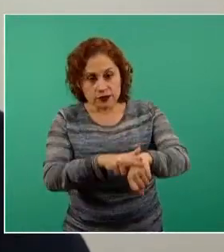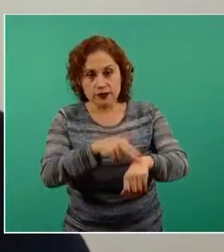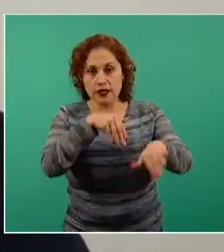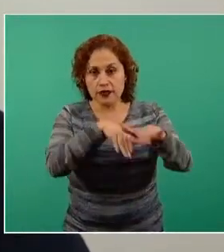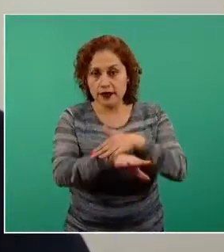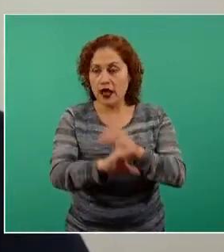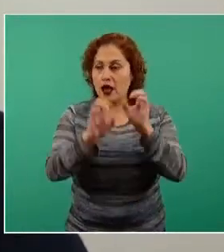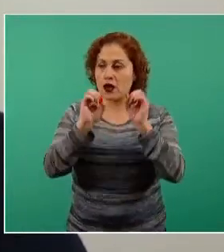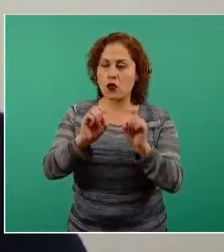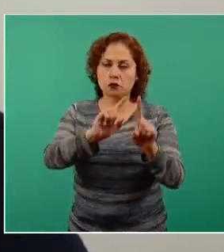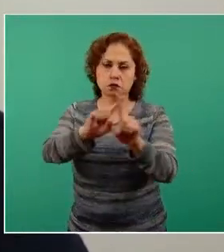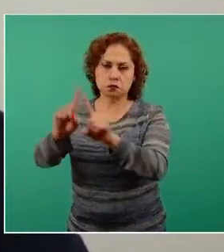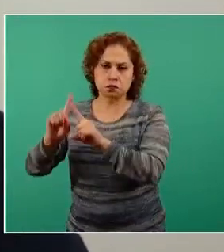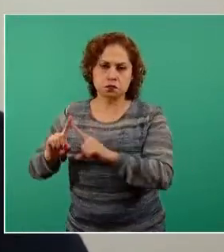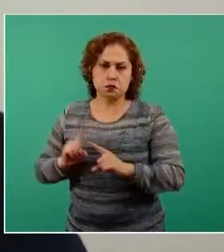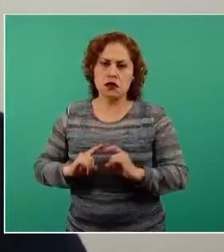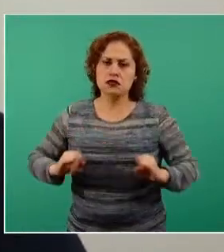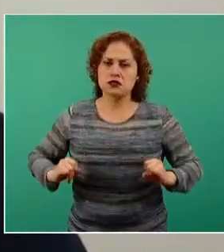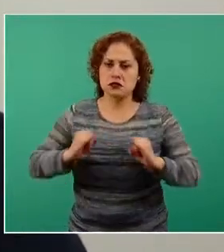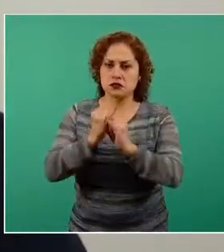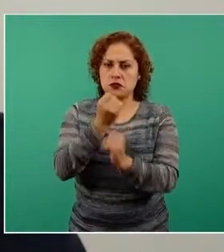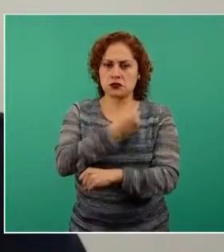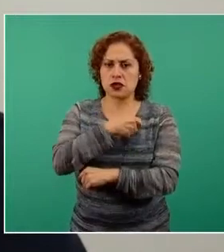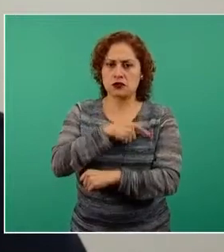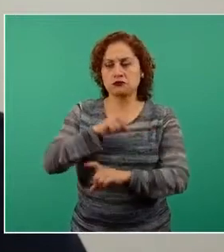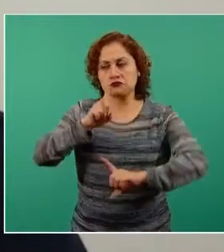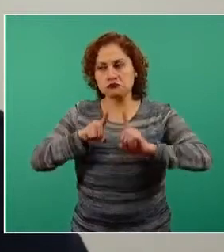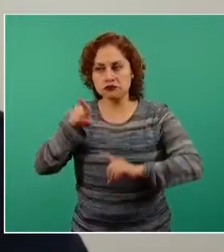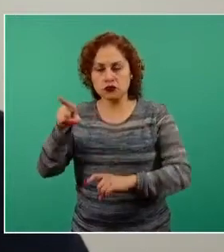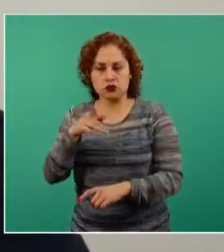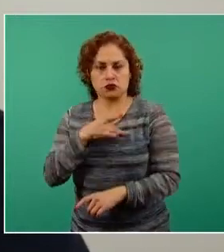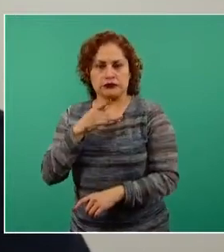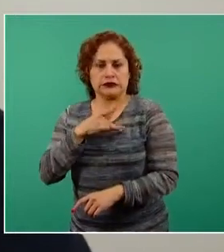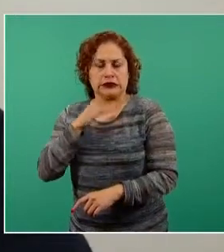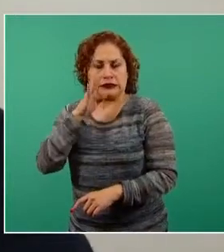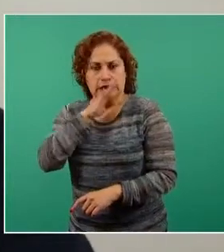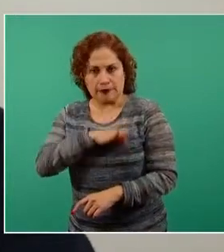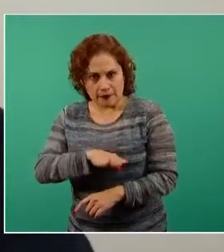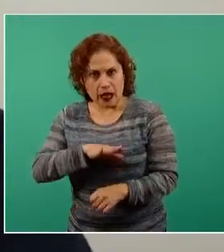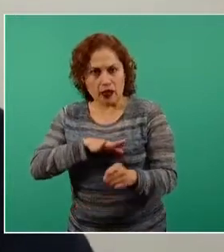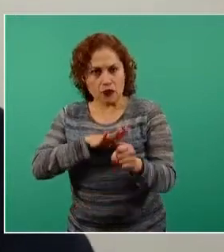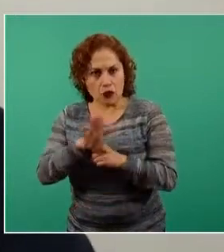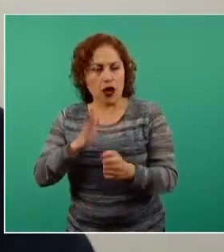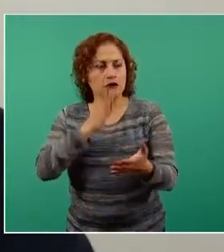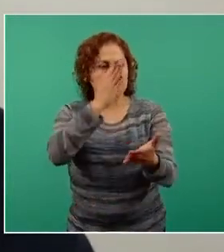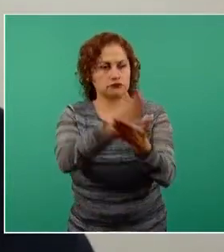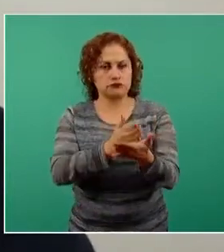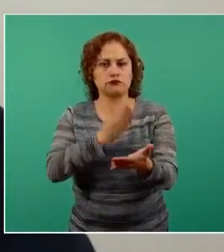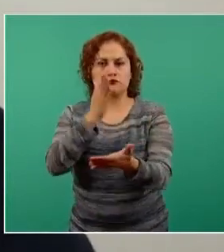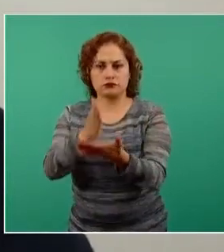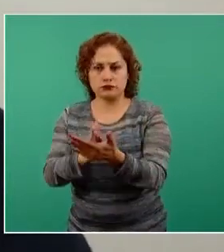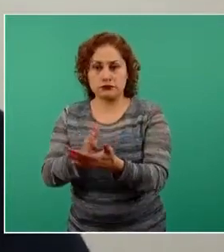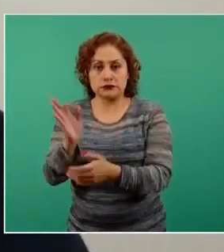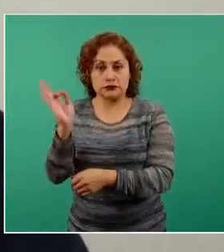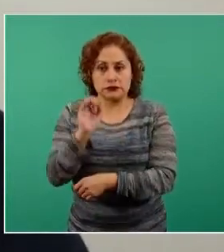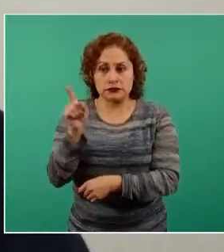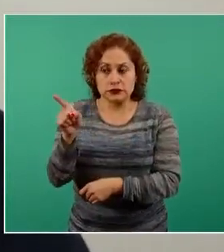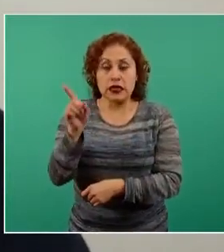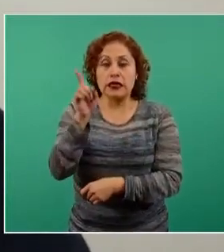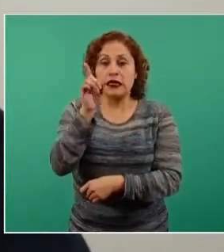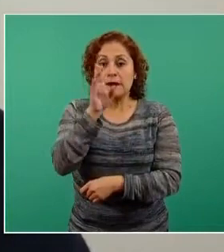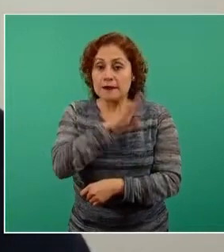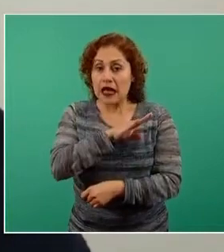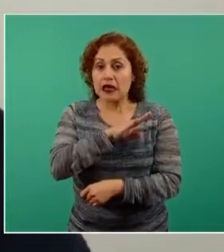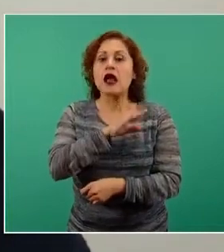hospital, dependiendo del tipo de signo o síntoma que tenga, será identificado, se contará el antecedente y por lo tanto también